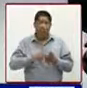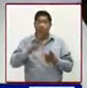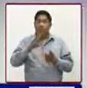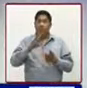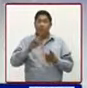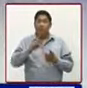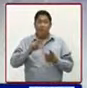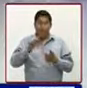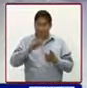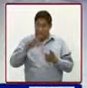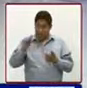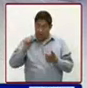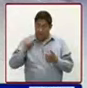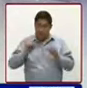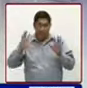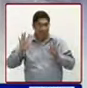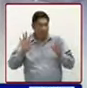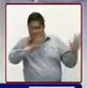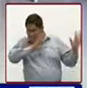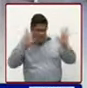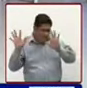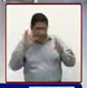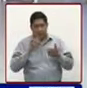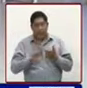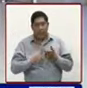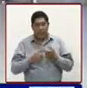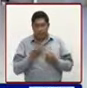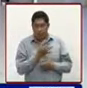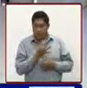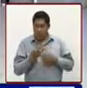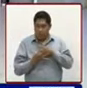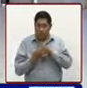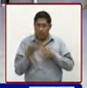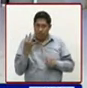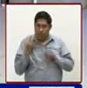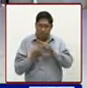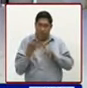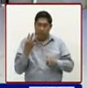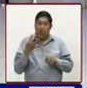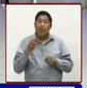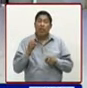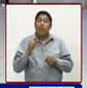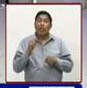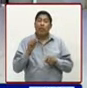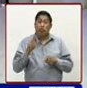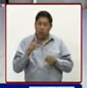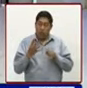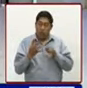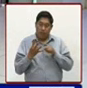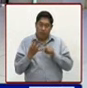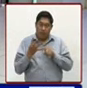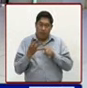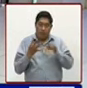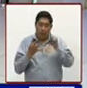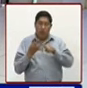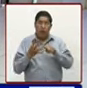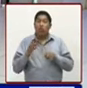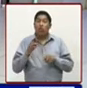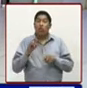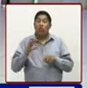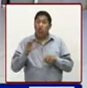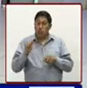Vizcarra estará en el pórtico, una línea de cuatro, está confirmado plenamente, ¿no? Con Saúl Torres por el lateral derecho, Carlos